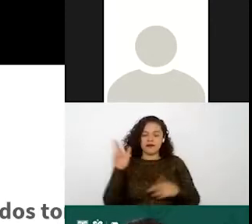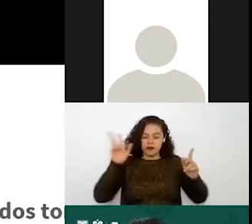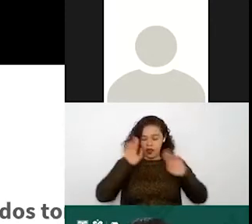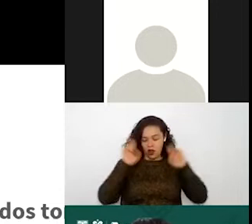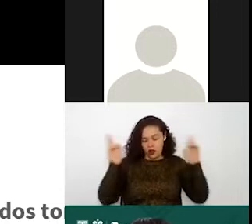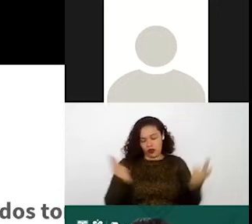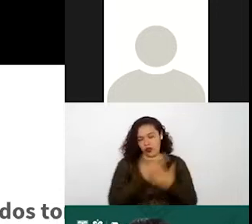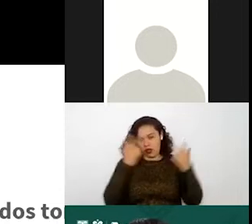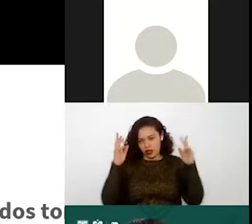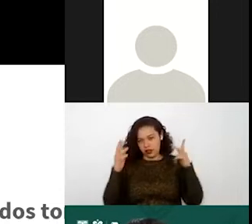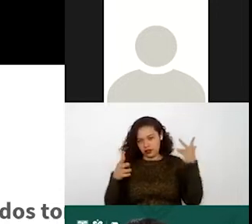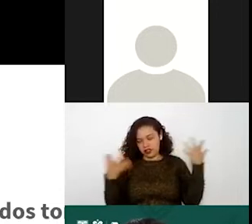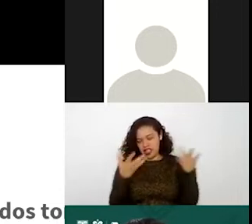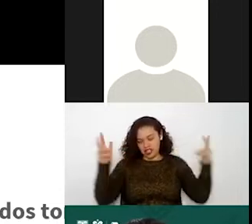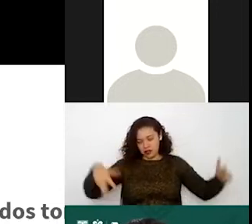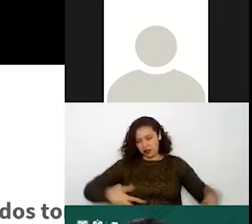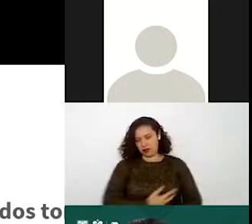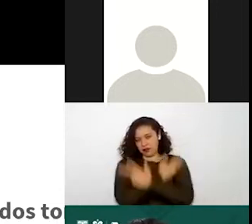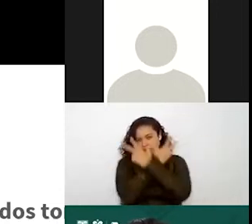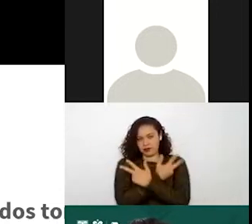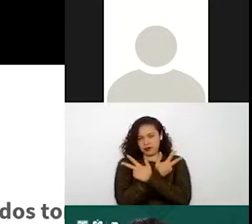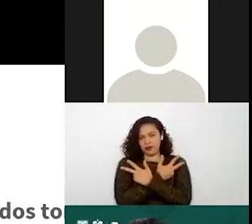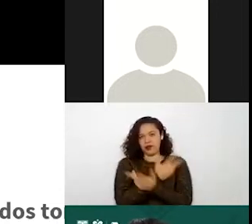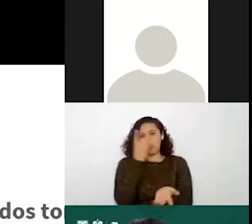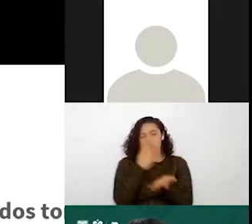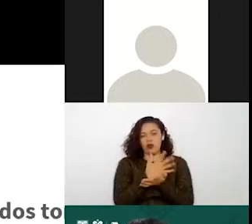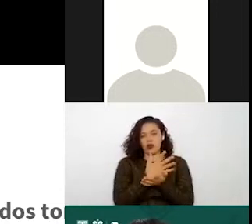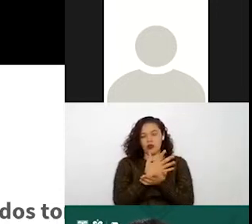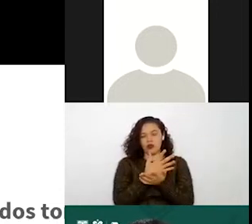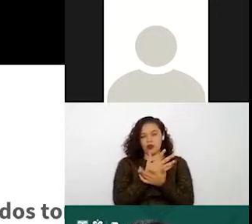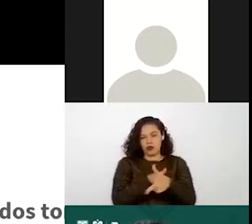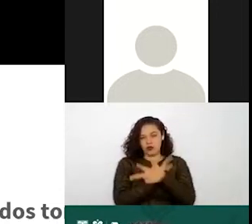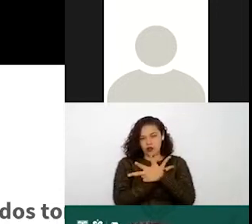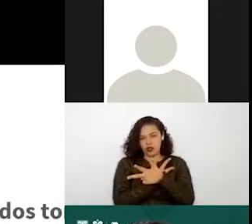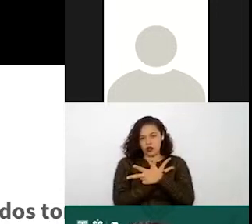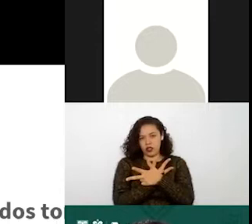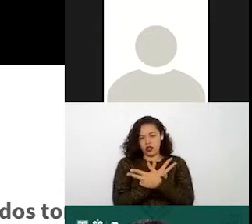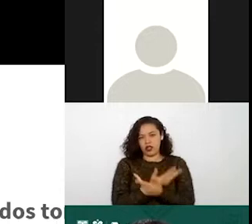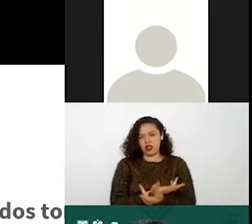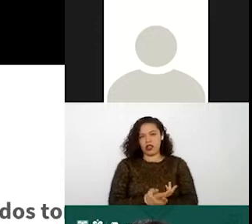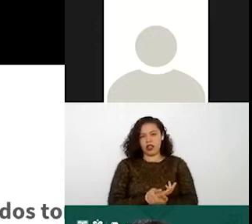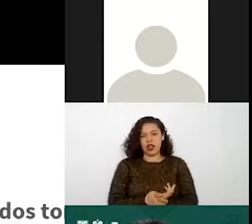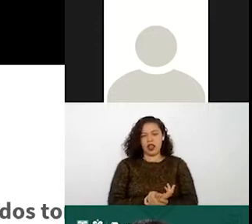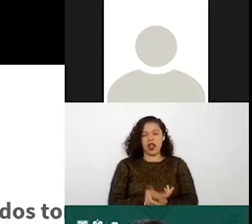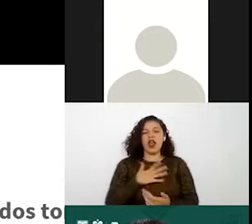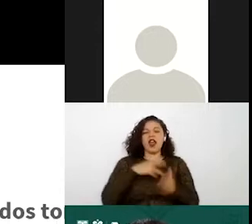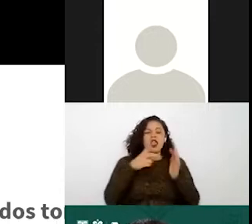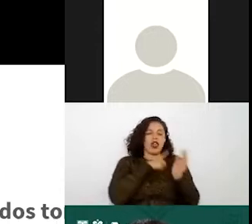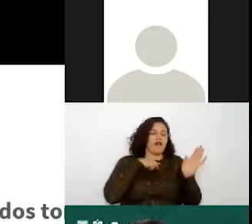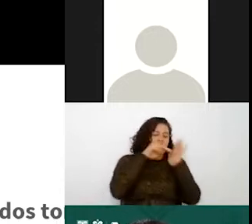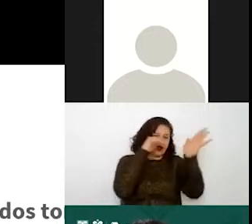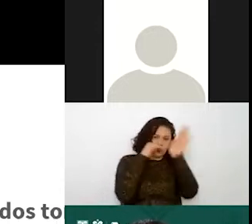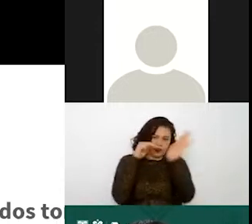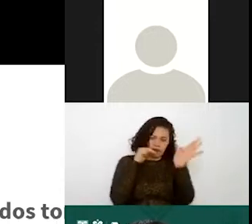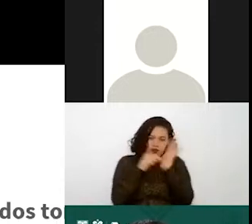una sesión que se celebró de forma virtual solamente tiene bueno únicamente puede bueno tienen la obligación de firmar esa